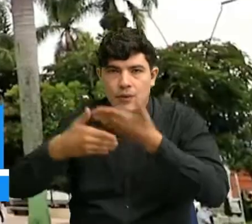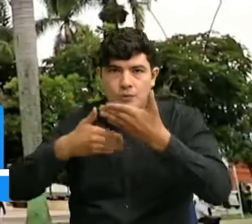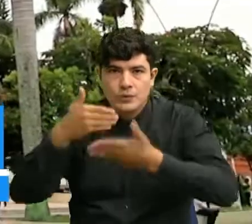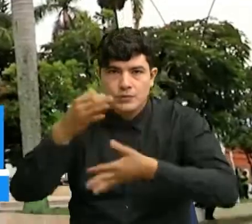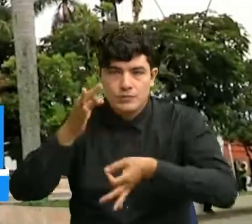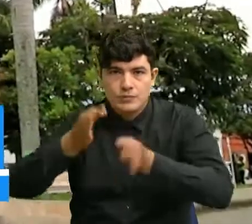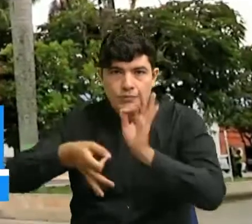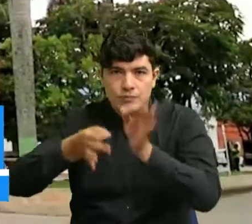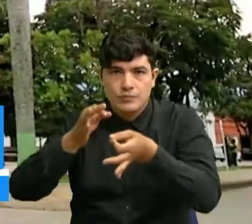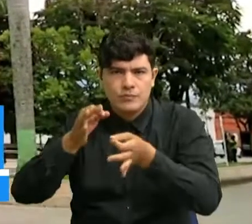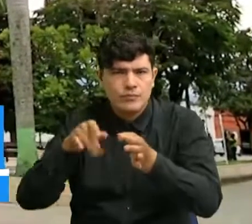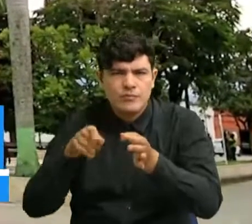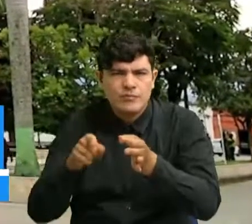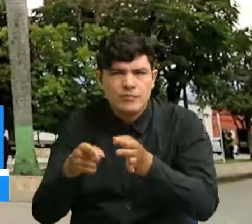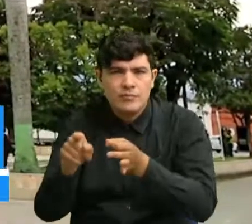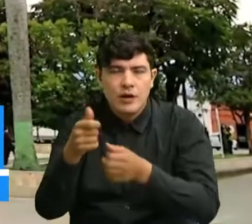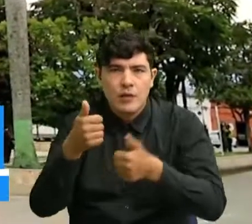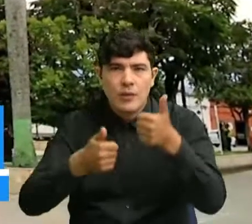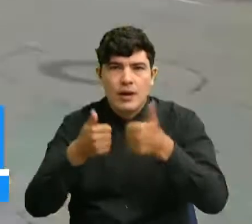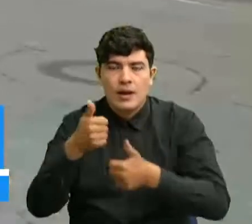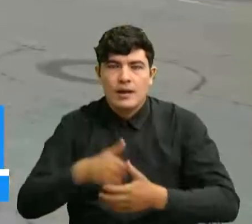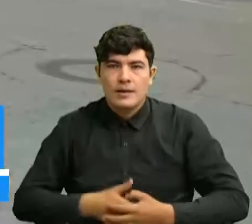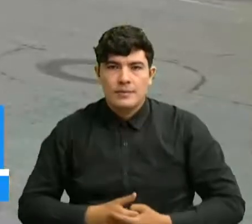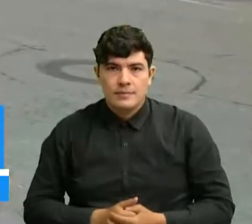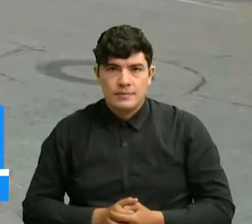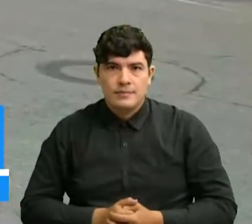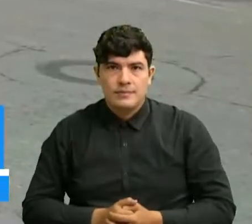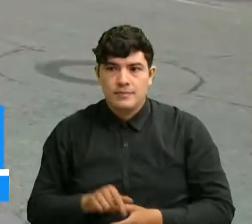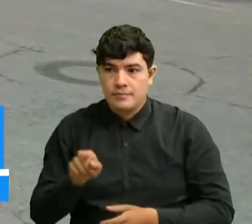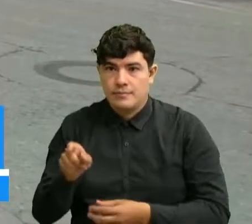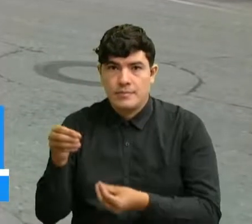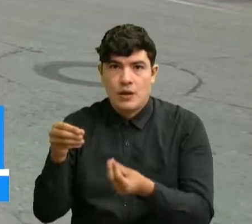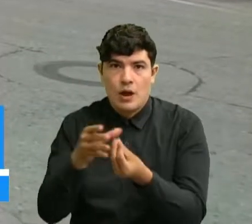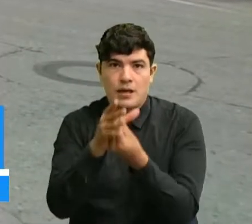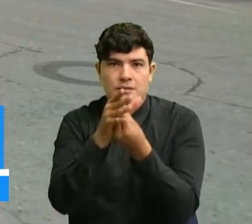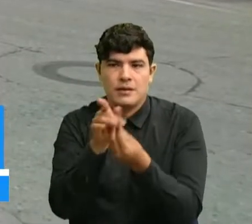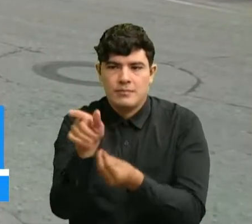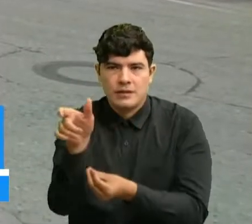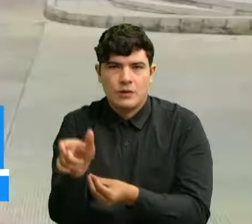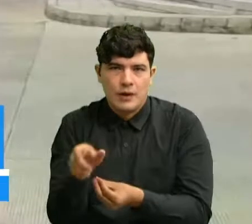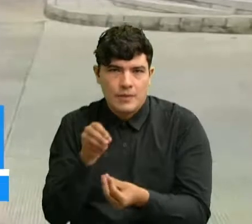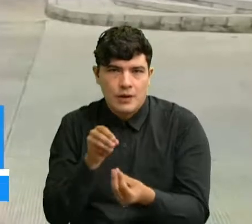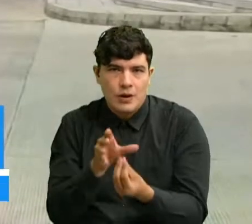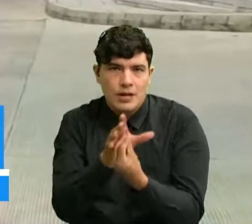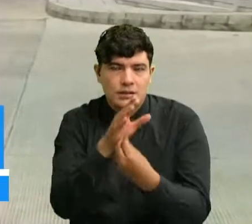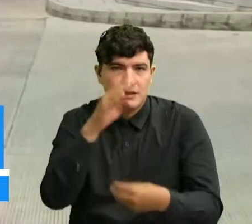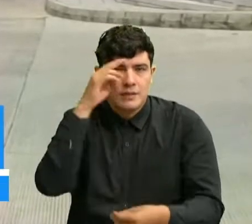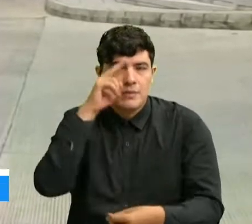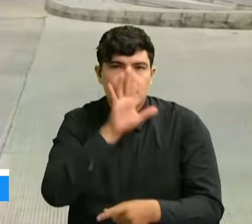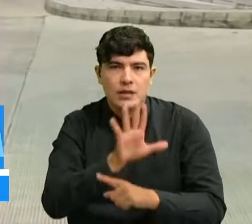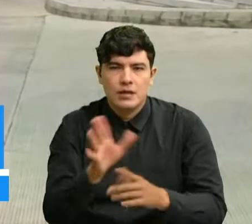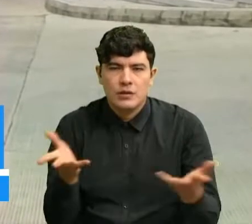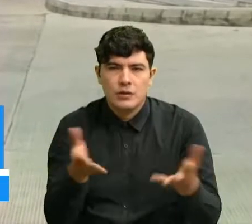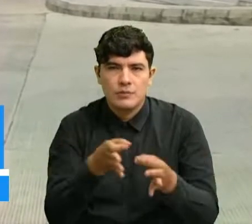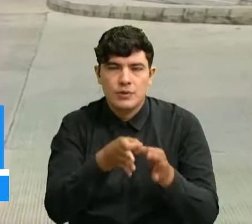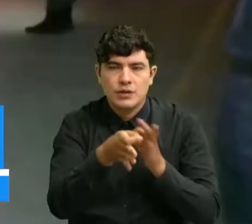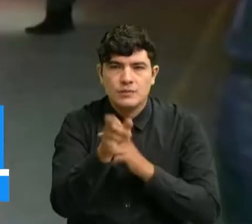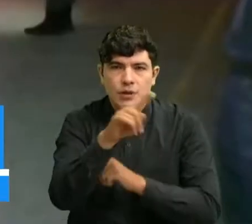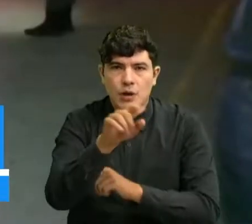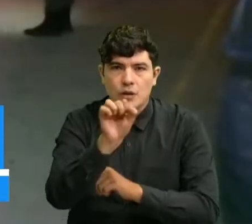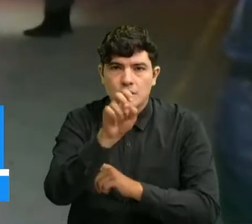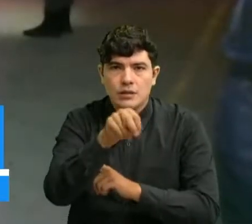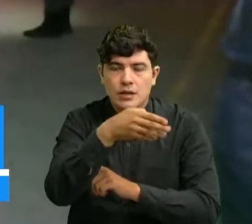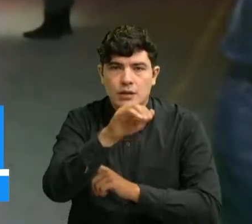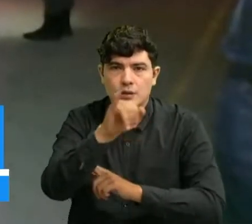Penal que trata sobre la violencia contra servidor público, un hecho acontecido en el municipio de San José de Miranda. Según la Policía Nacional,